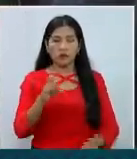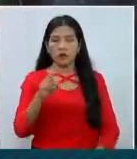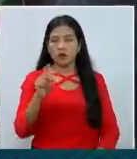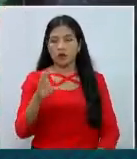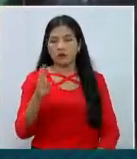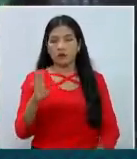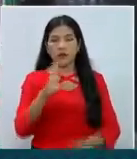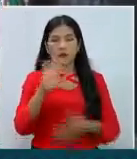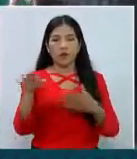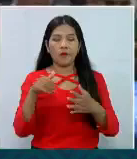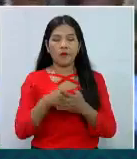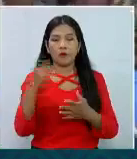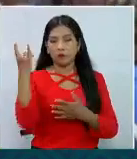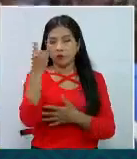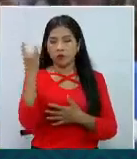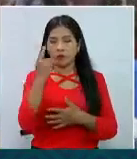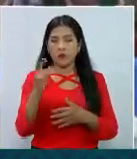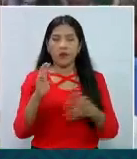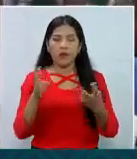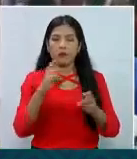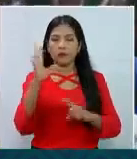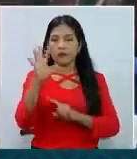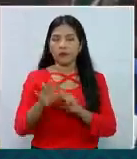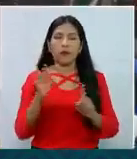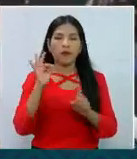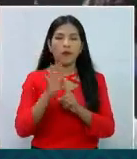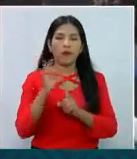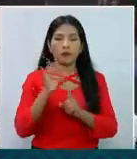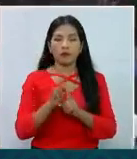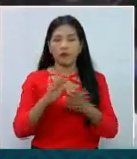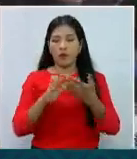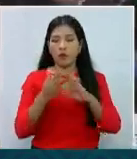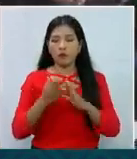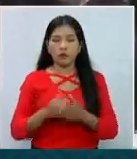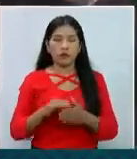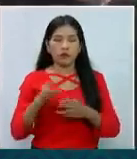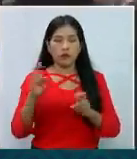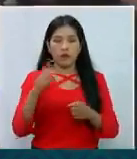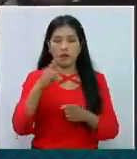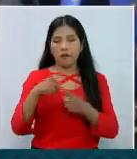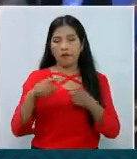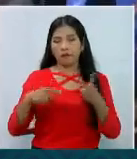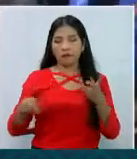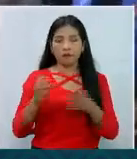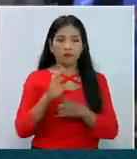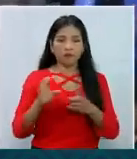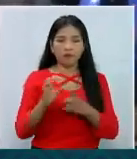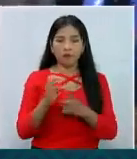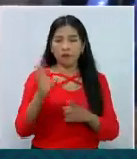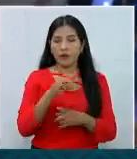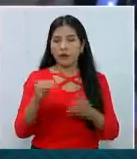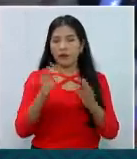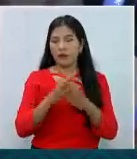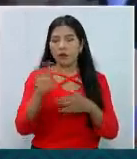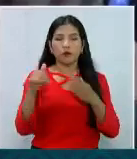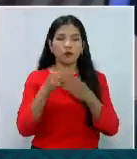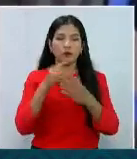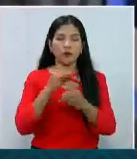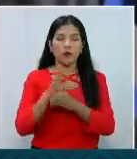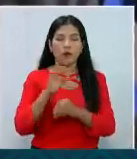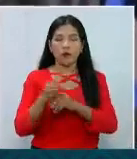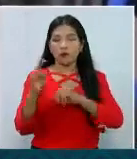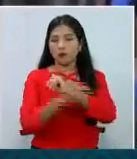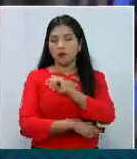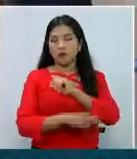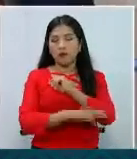Trabajadores Campesinos de Bolivia, Confederación Sindical de Comunidades Interculturales de Bolivia, además del Consejo Nacional de Ayllus y Marcas